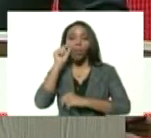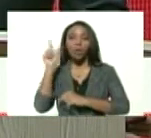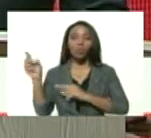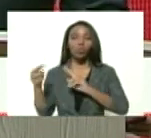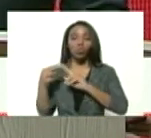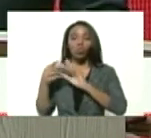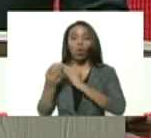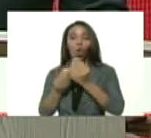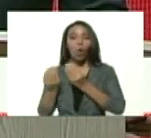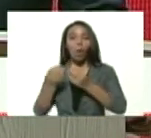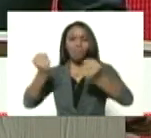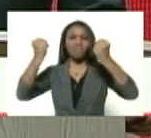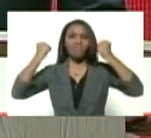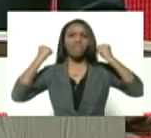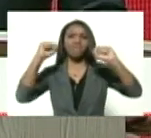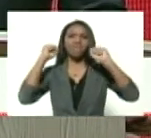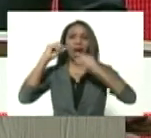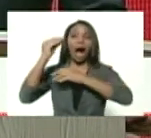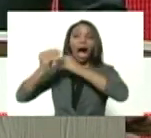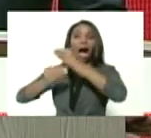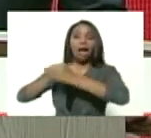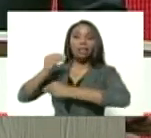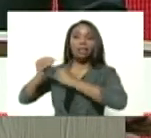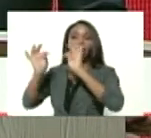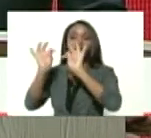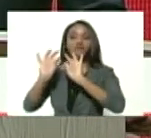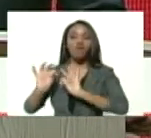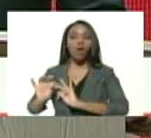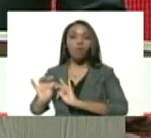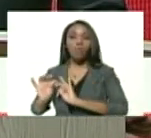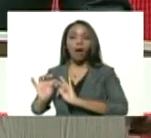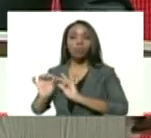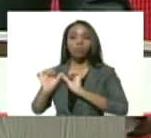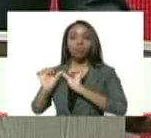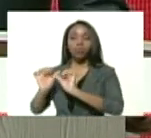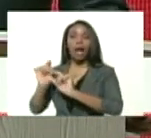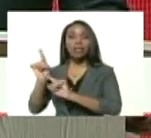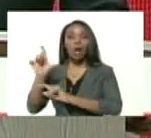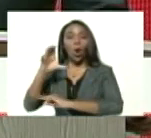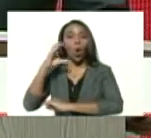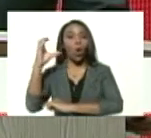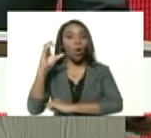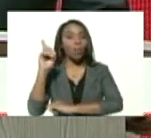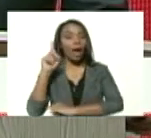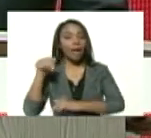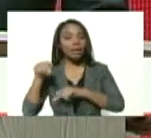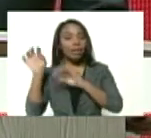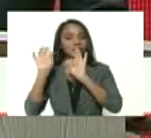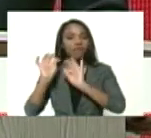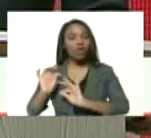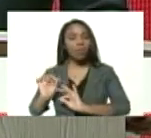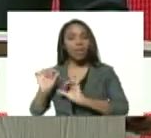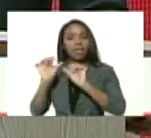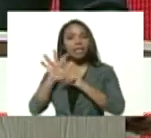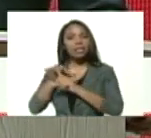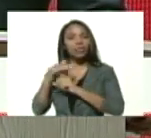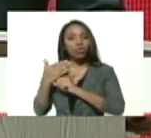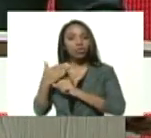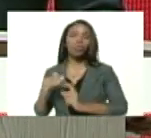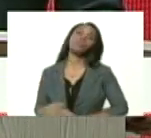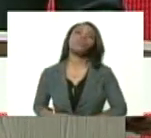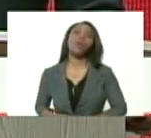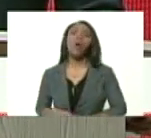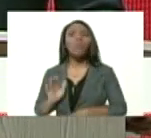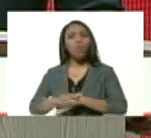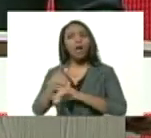son el tipo de prácticas que se perpetran de manera consuetudinaria en Colombia en este tipo de situaciones. Por eso